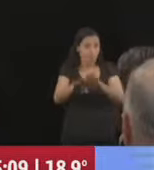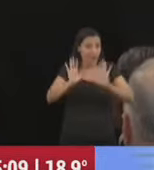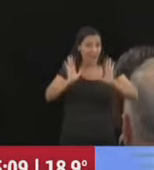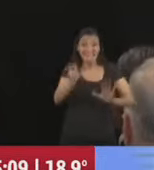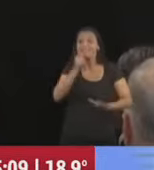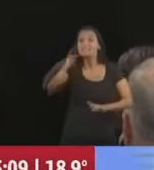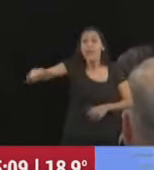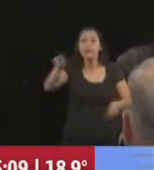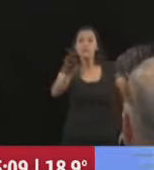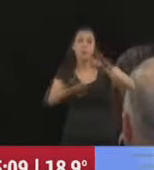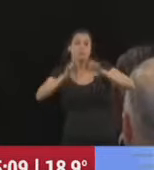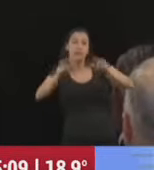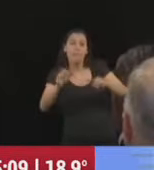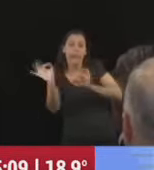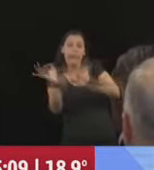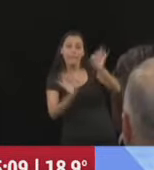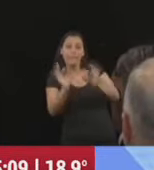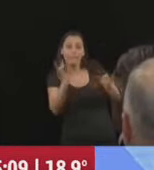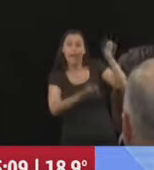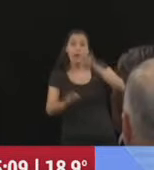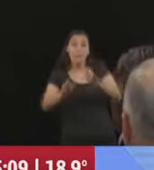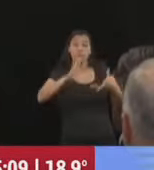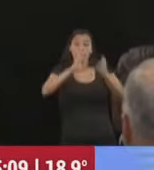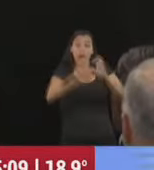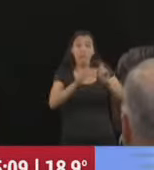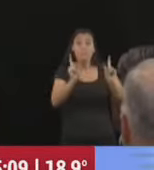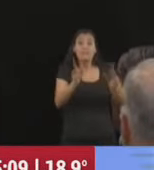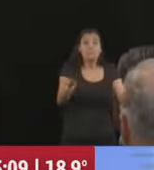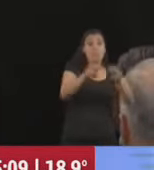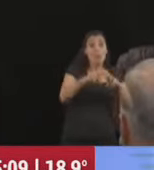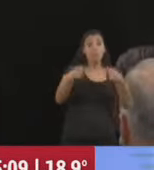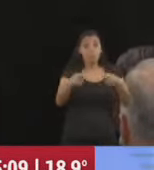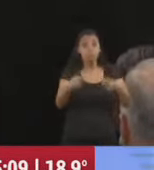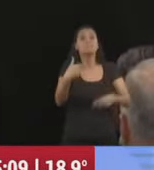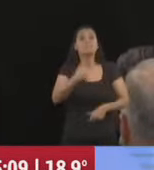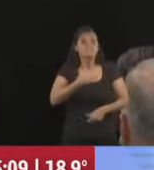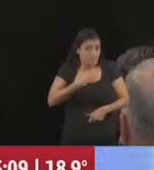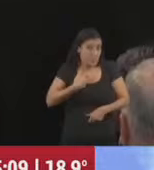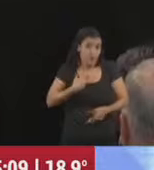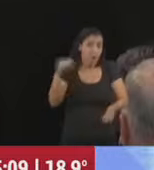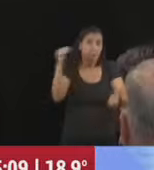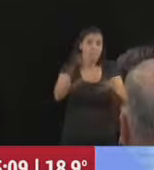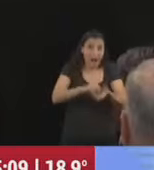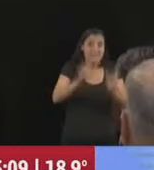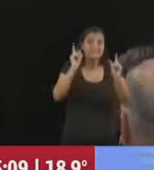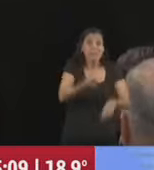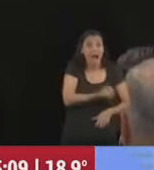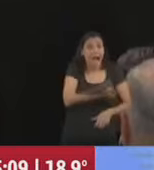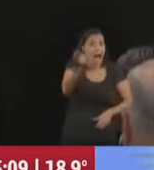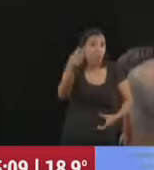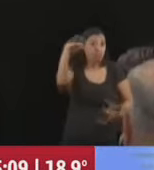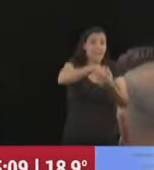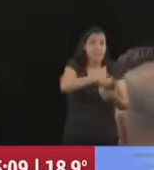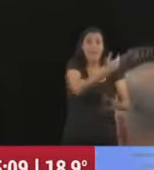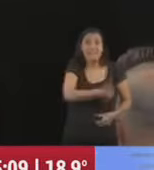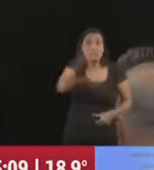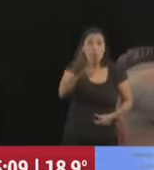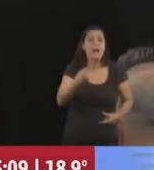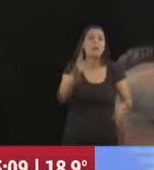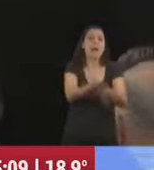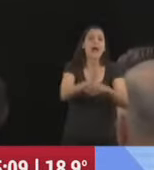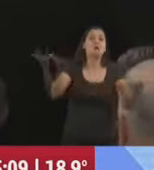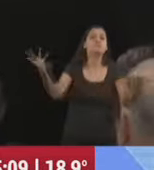Tuvimos un recorte por parte del gobierno nacional que es similar a una masa salarial, con lo cual